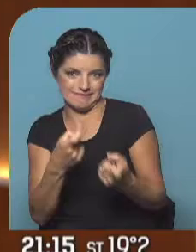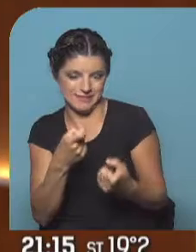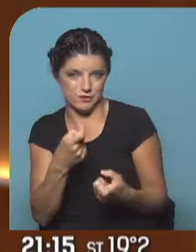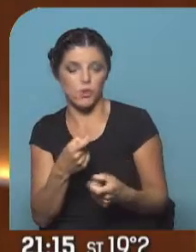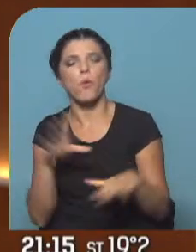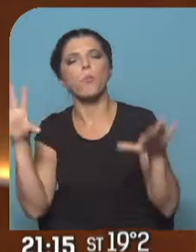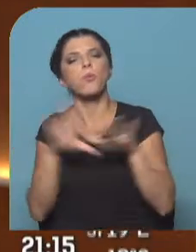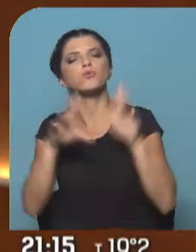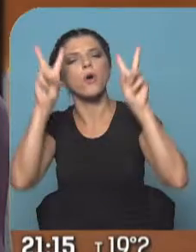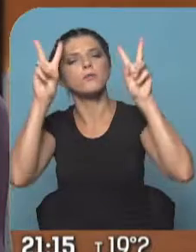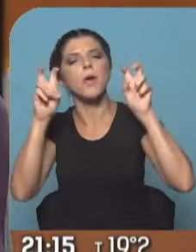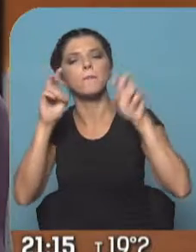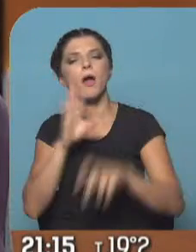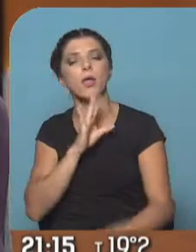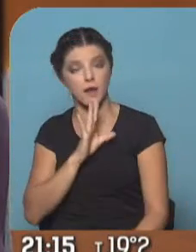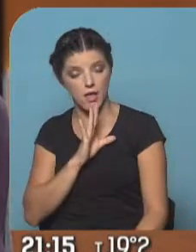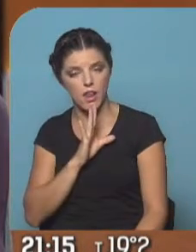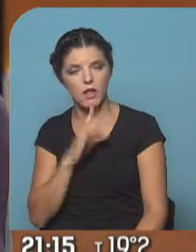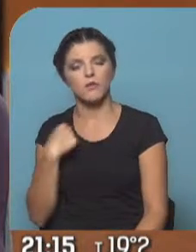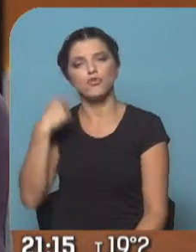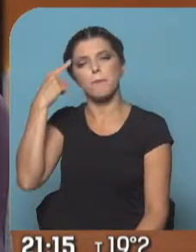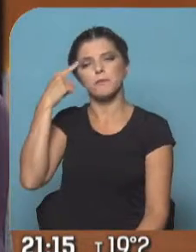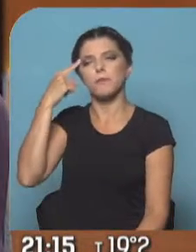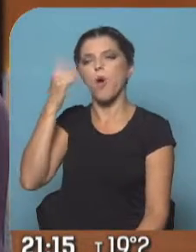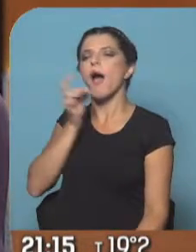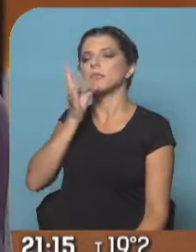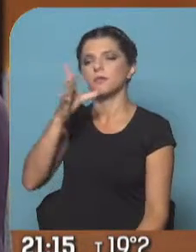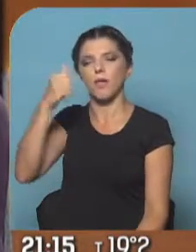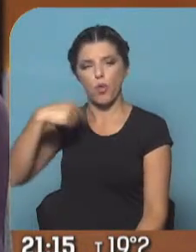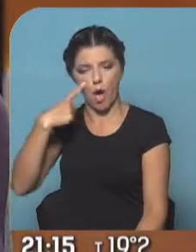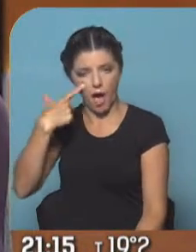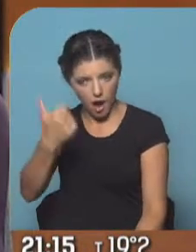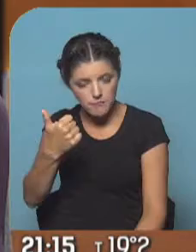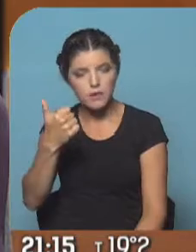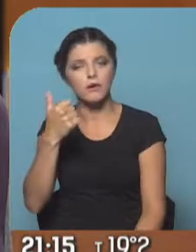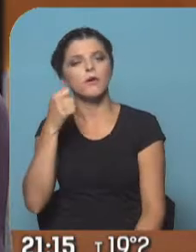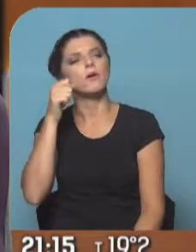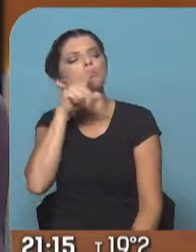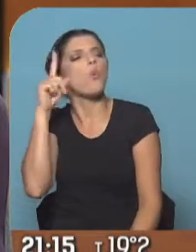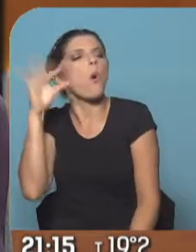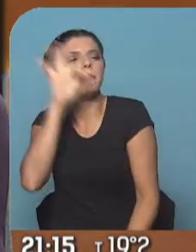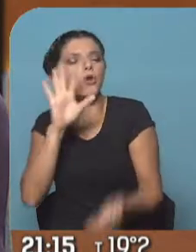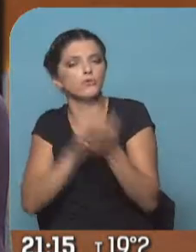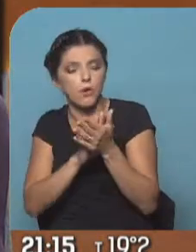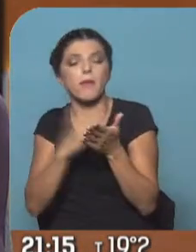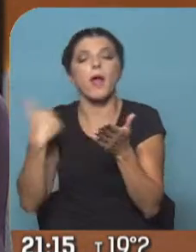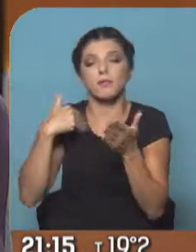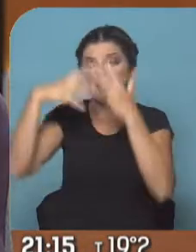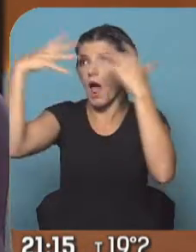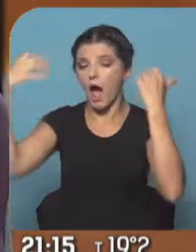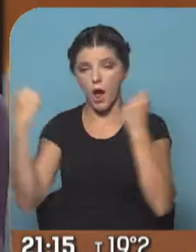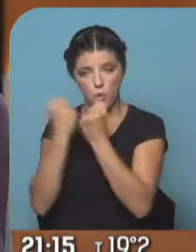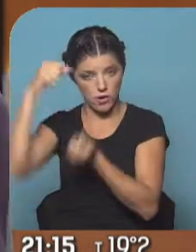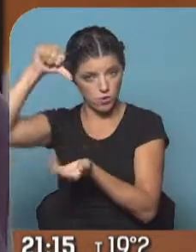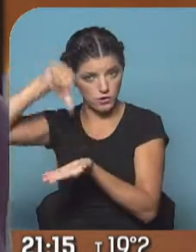tema de Israel, uno vincula con el atentado a la AMIA, su opinión sobre el memorándum, teniendo en cuenta su experiencia en la diplomacia, el memorándum que